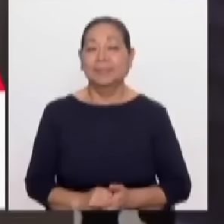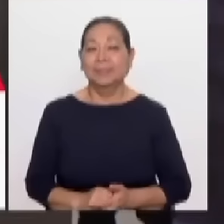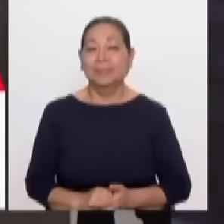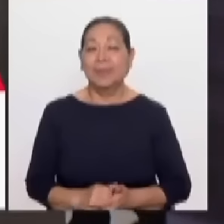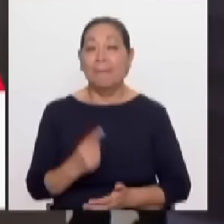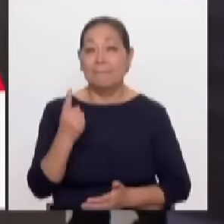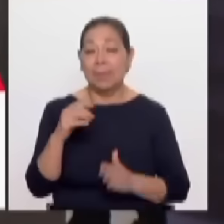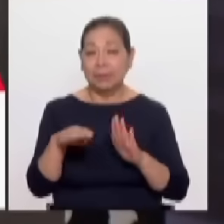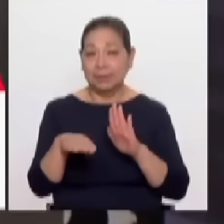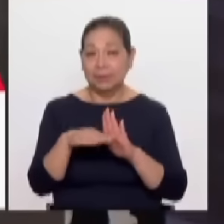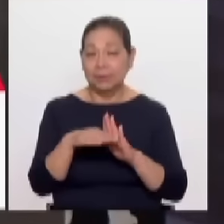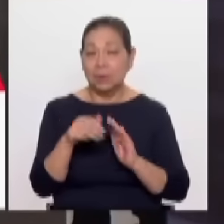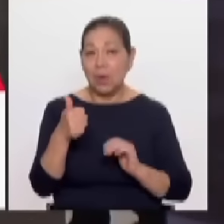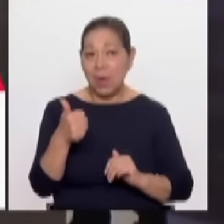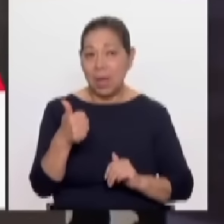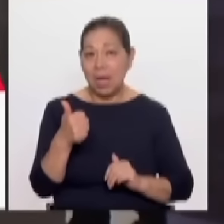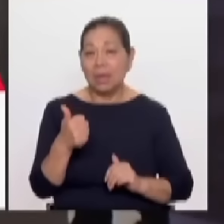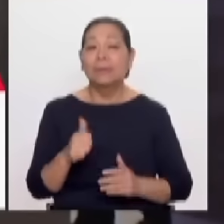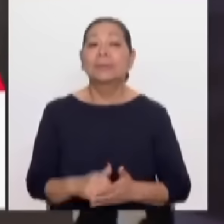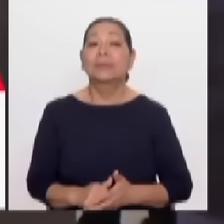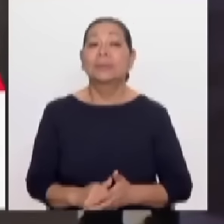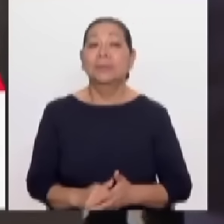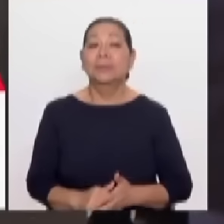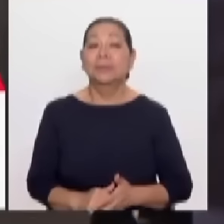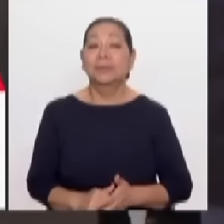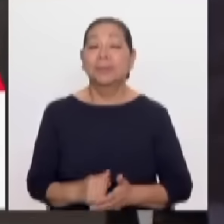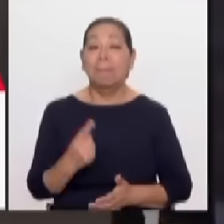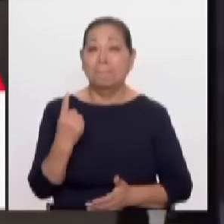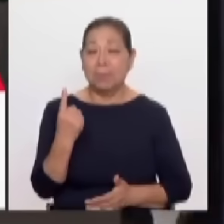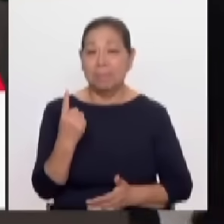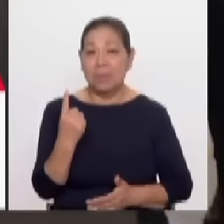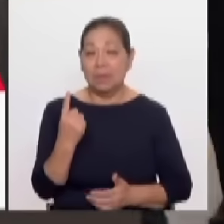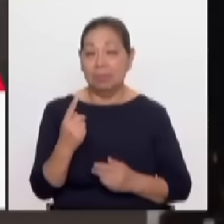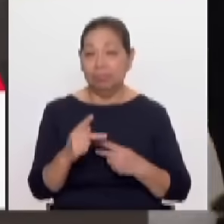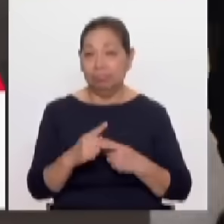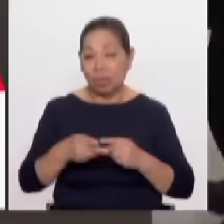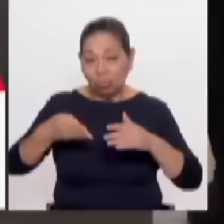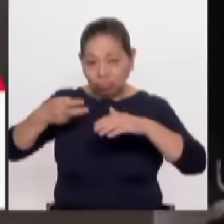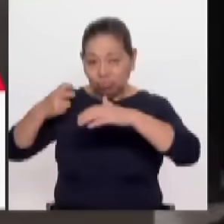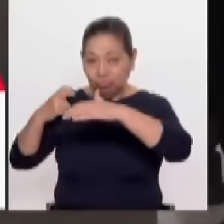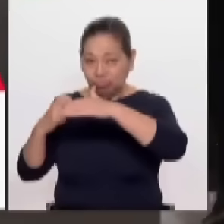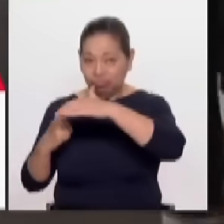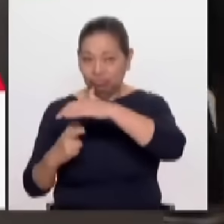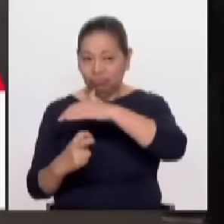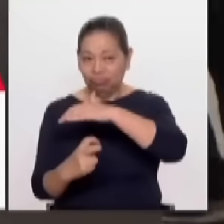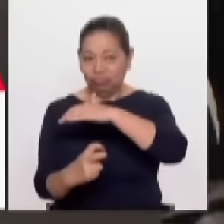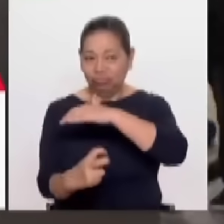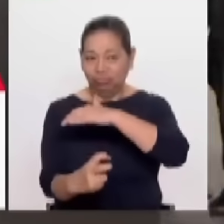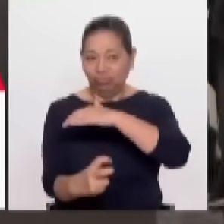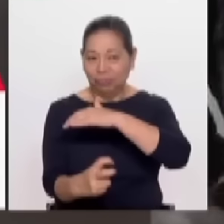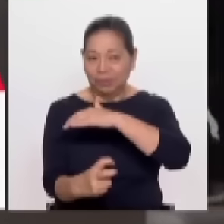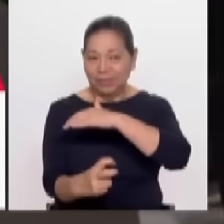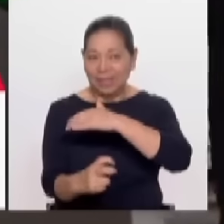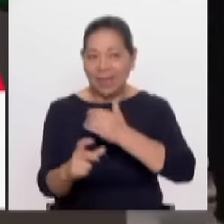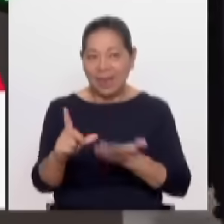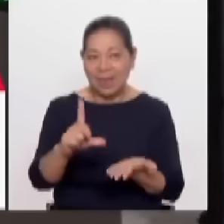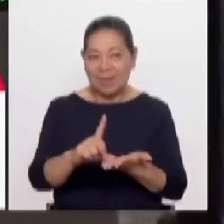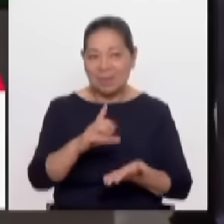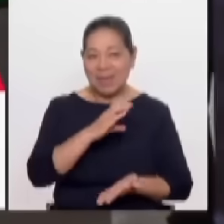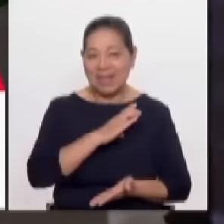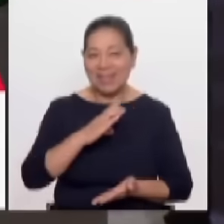en la primera etapa 1A de la línea 2 del primer metro subterráneo de Lima y Callao.